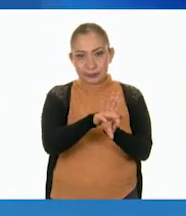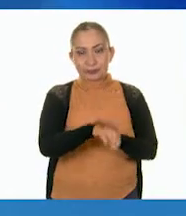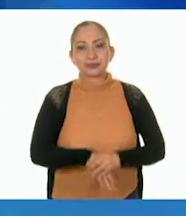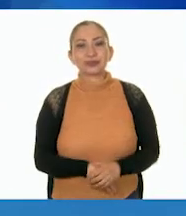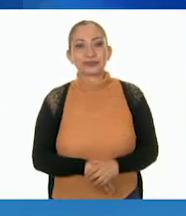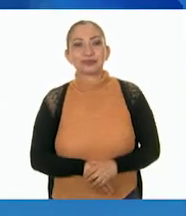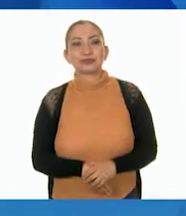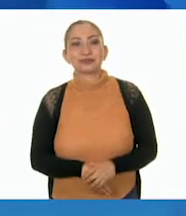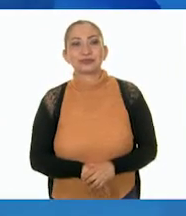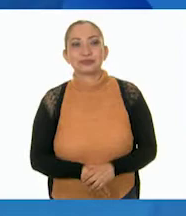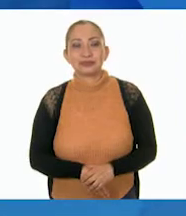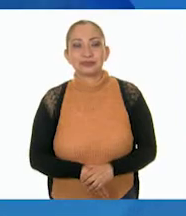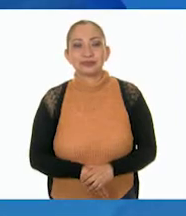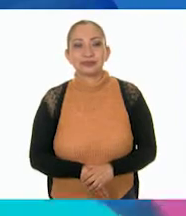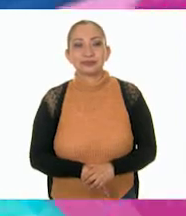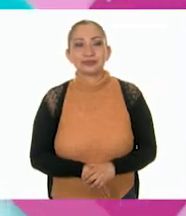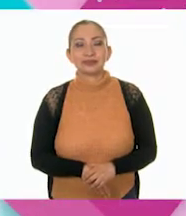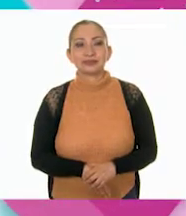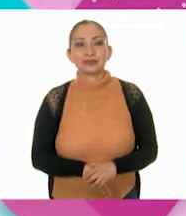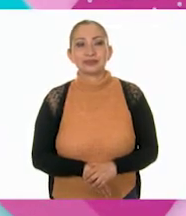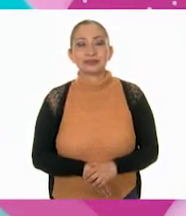poner aquí afuera.